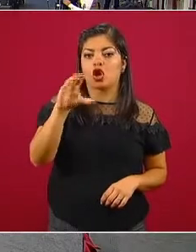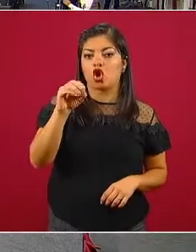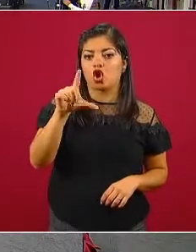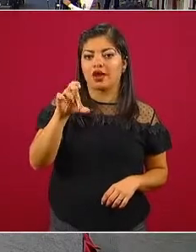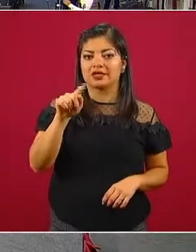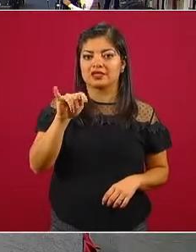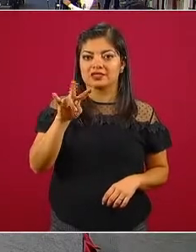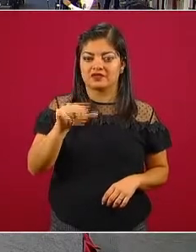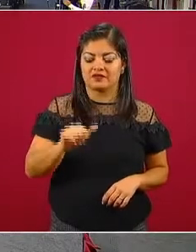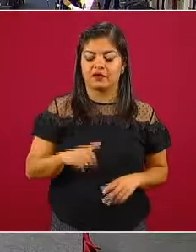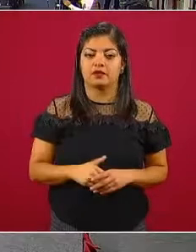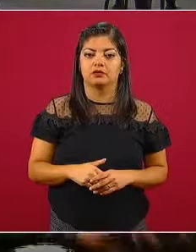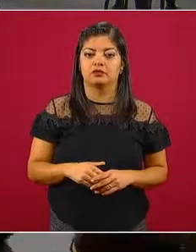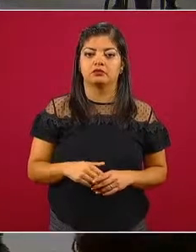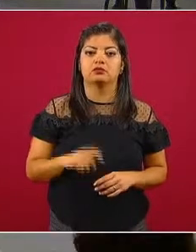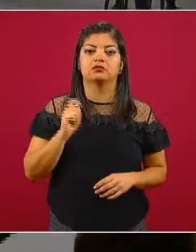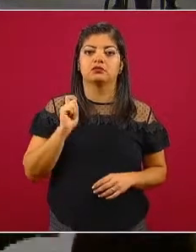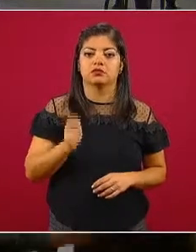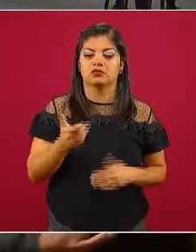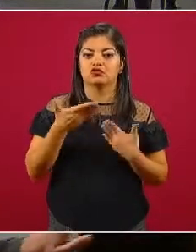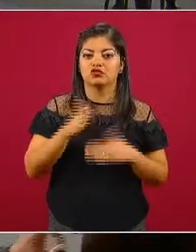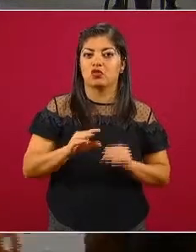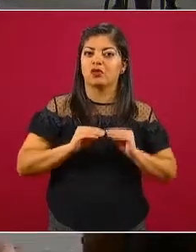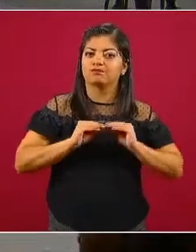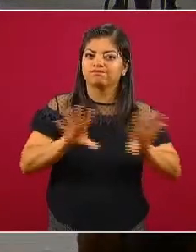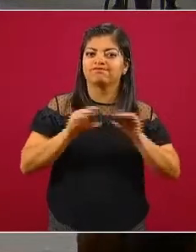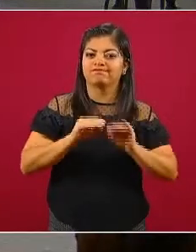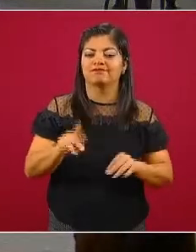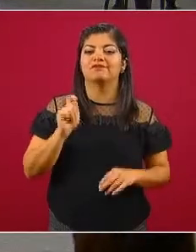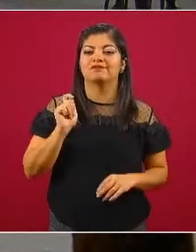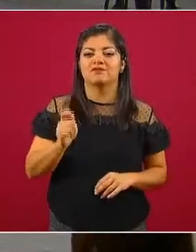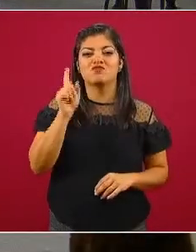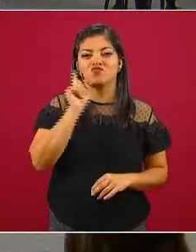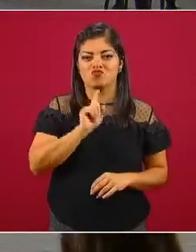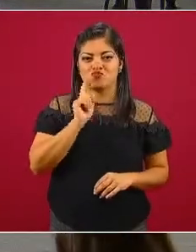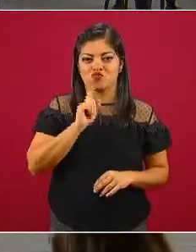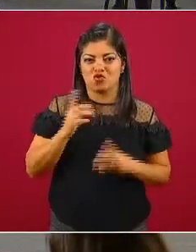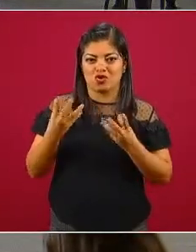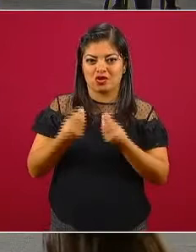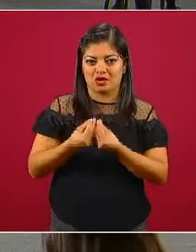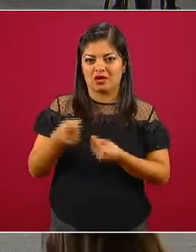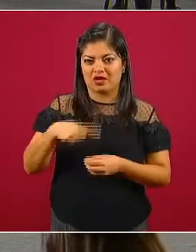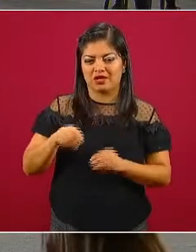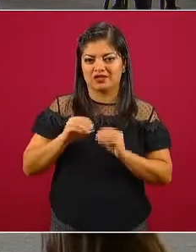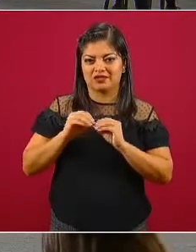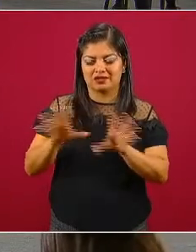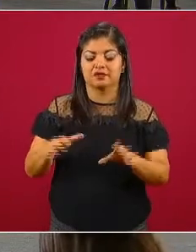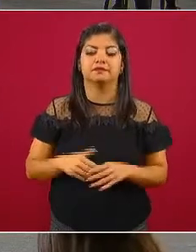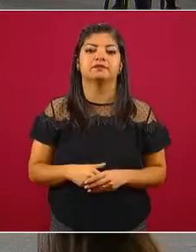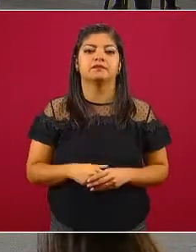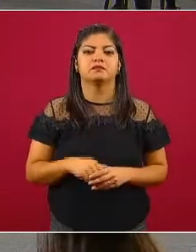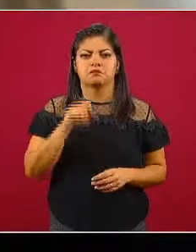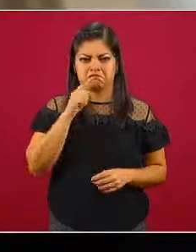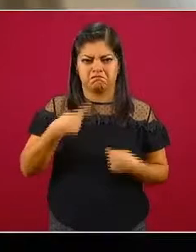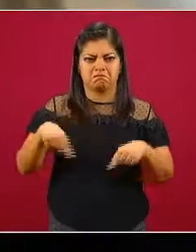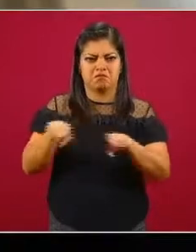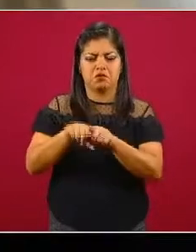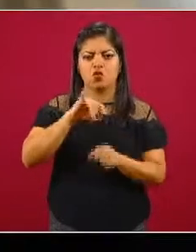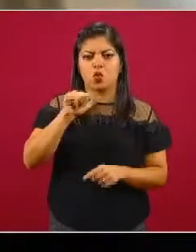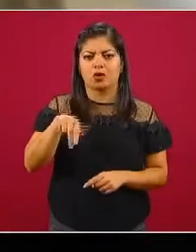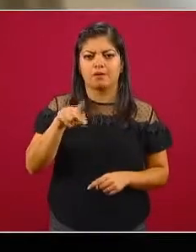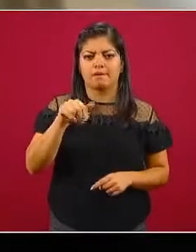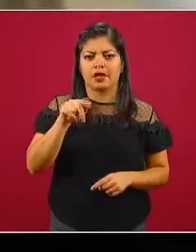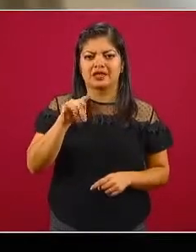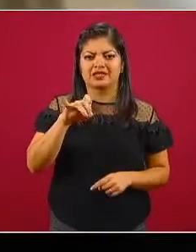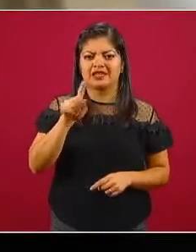medios, cronista de feminicidios en todo el país. Y de acuerdo con Juan Martín Pérez, director de la Red